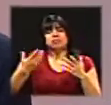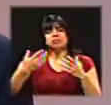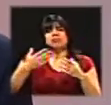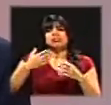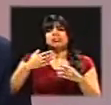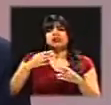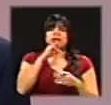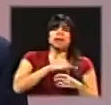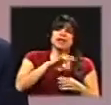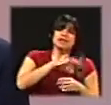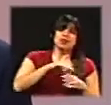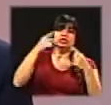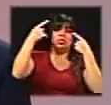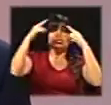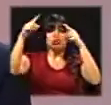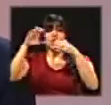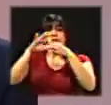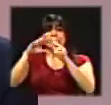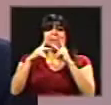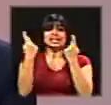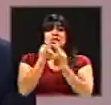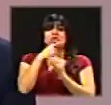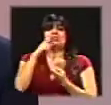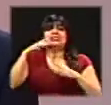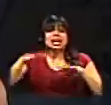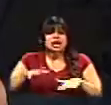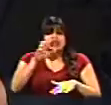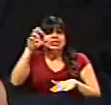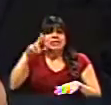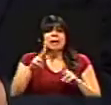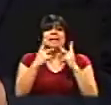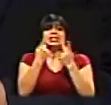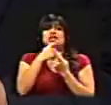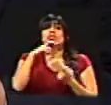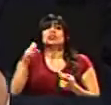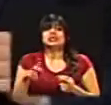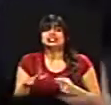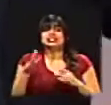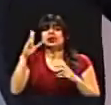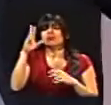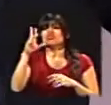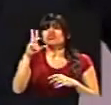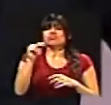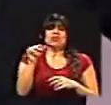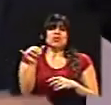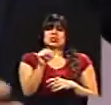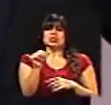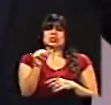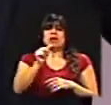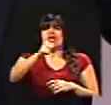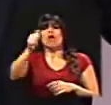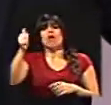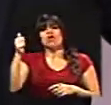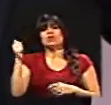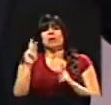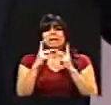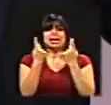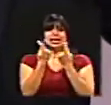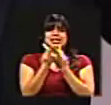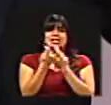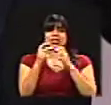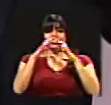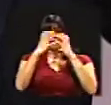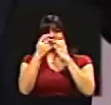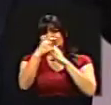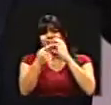de las bondades o de los logros del Partido Comunista en Costa Rica, el Partido Comunista no es un partido comunista que haya sido semejante al resto de los partidos comunistas en